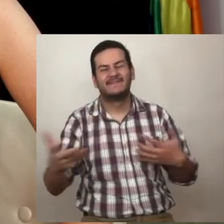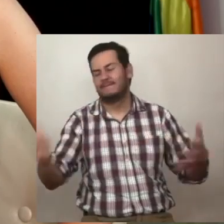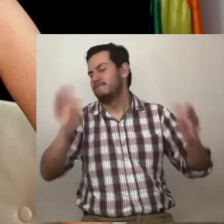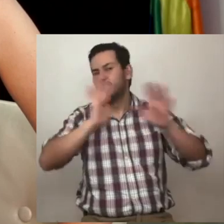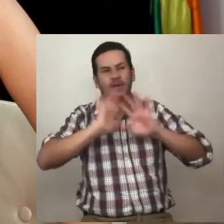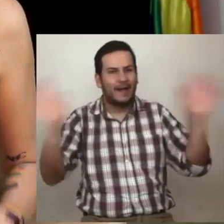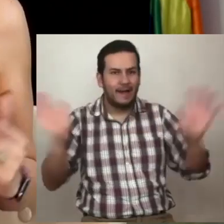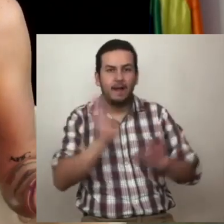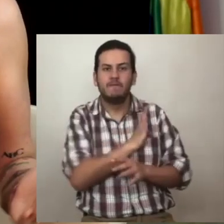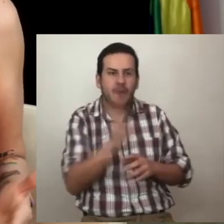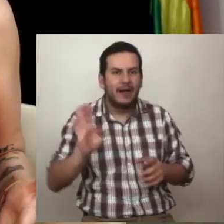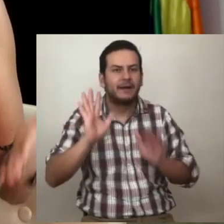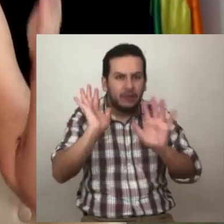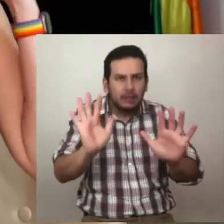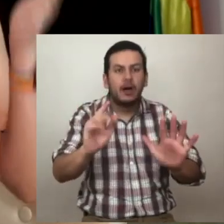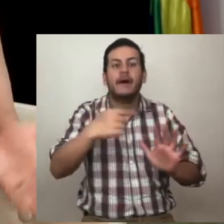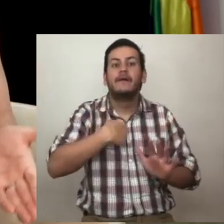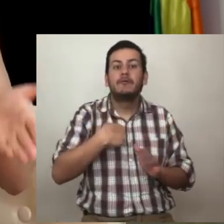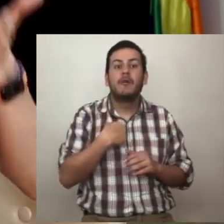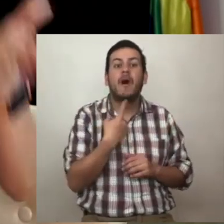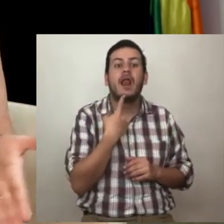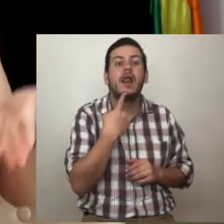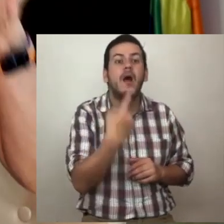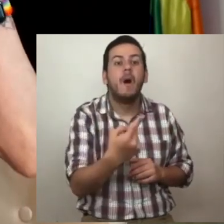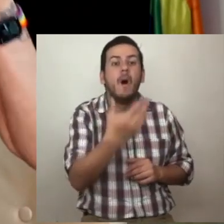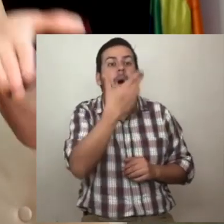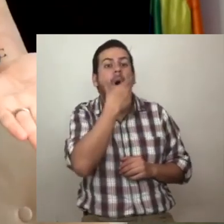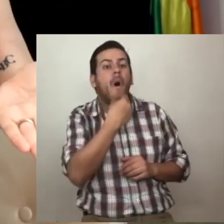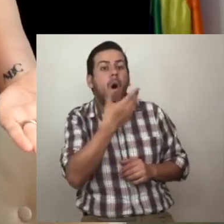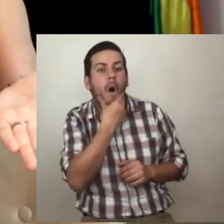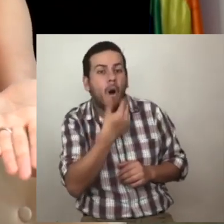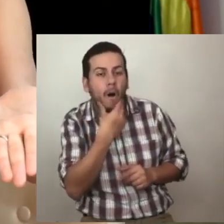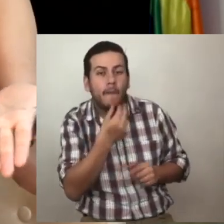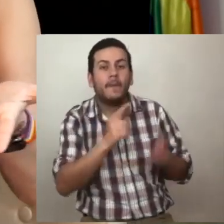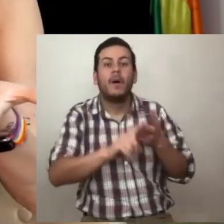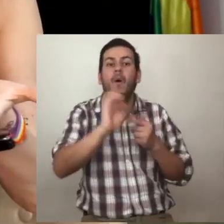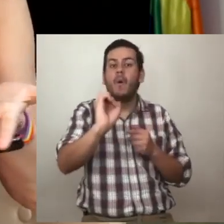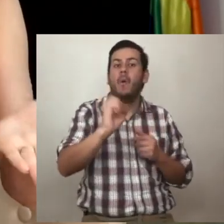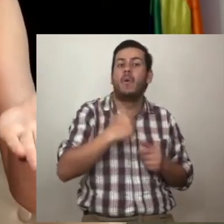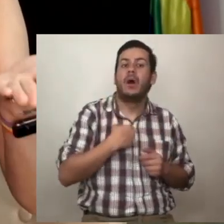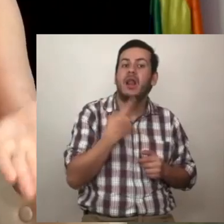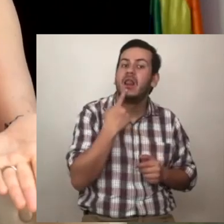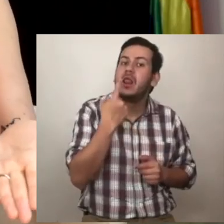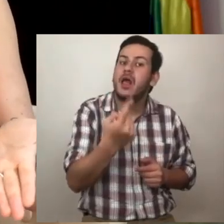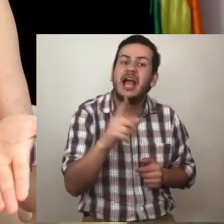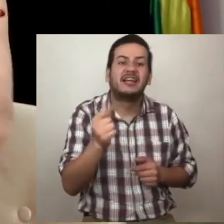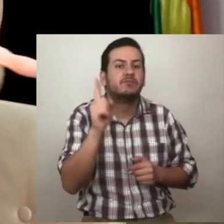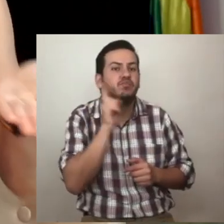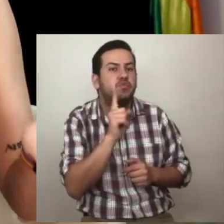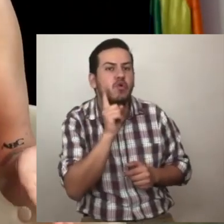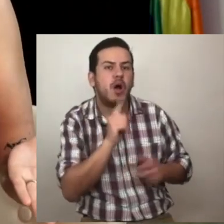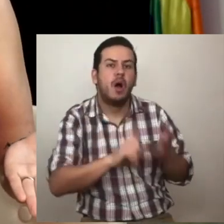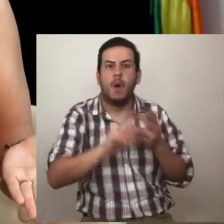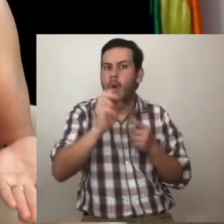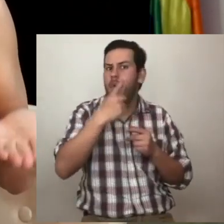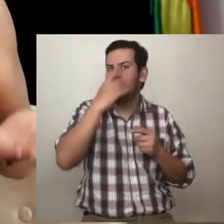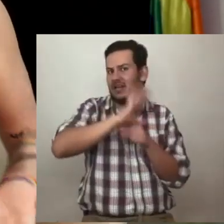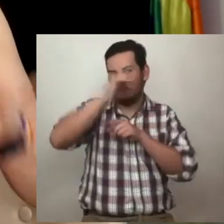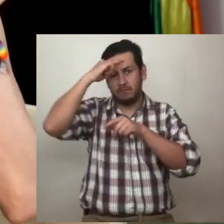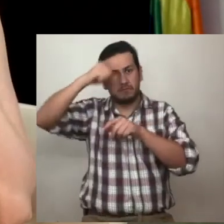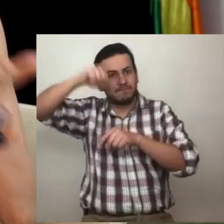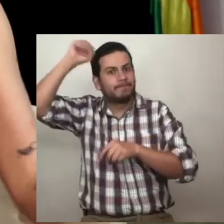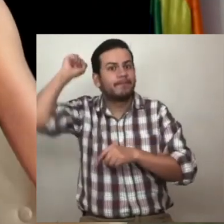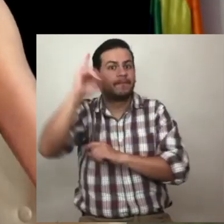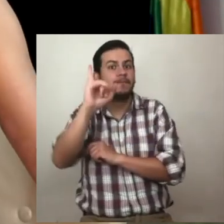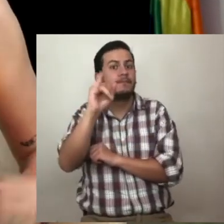también. Ahí les va. Si se presenta como hombre, es hombre. Y si se presenta como mujer, es mujer. Y si se presenta como pitbull, pues